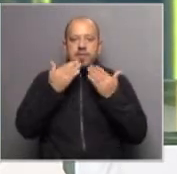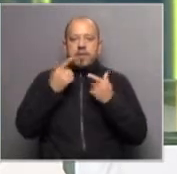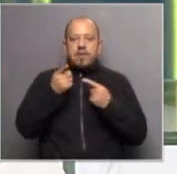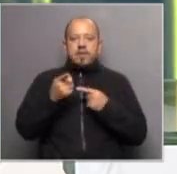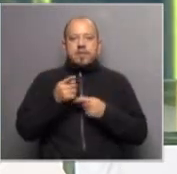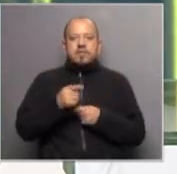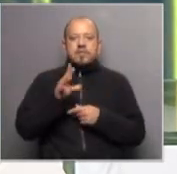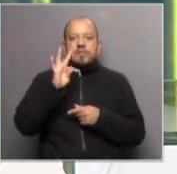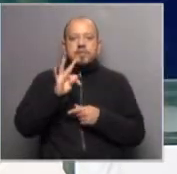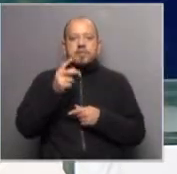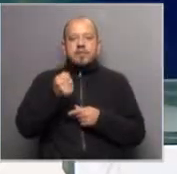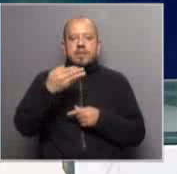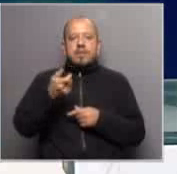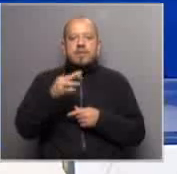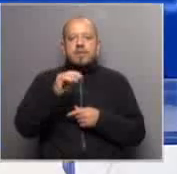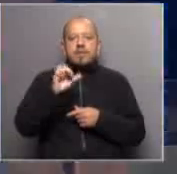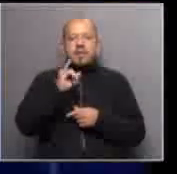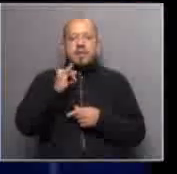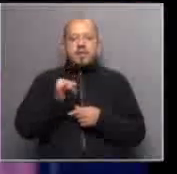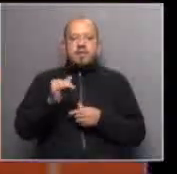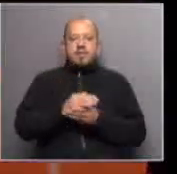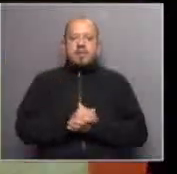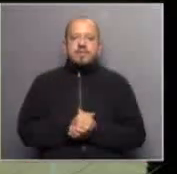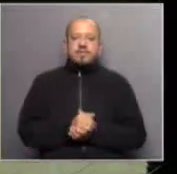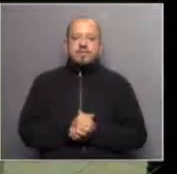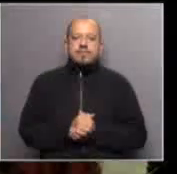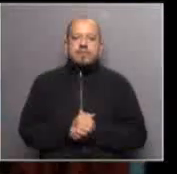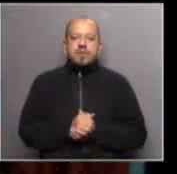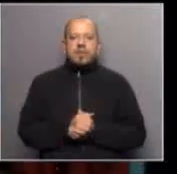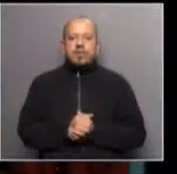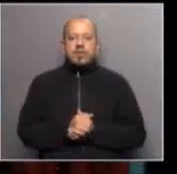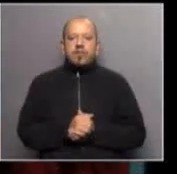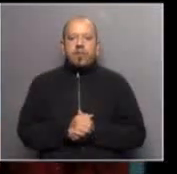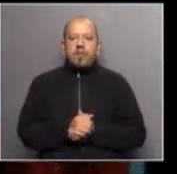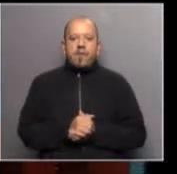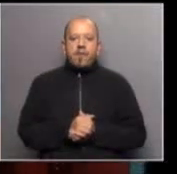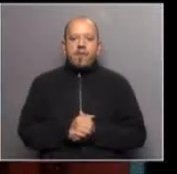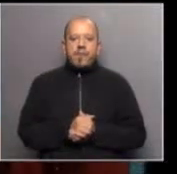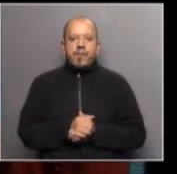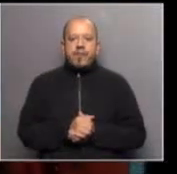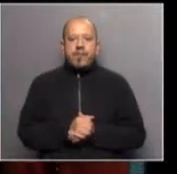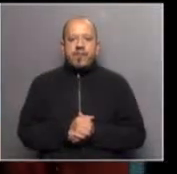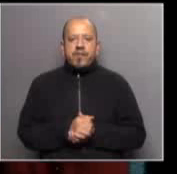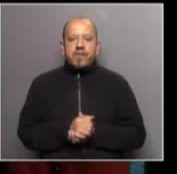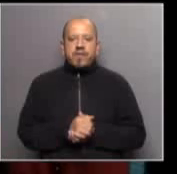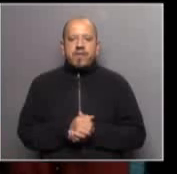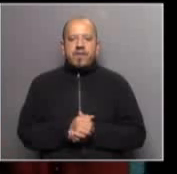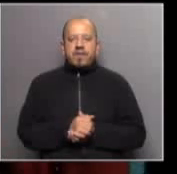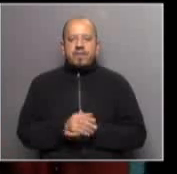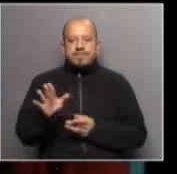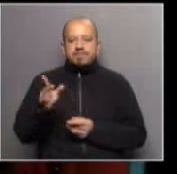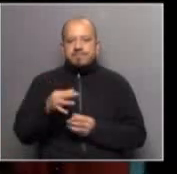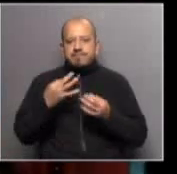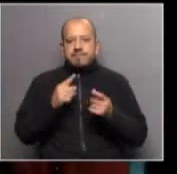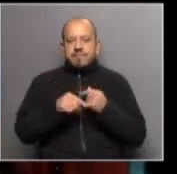con Ernesto Tavares, a quien ya le doy la bienvenida a Mira Montevideo. Ernesto, ¿cómo andás? Hola Noelia, ¿cómo andás? Muy bien,